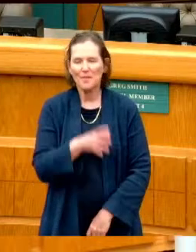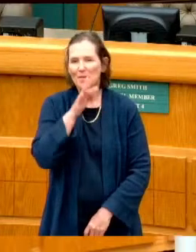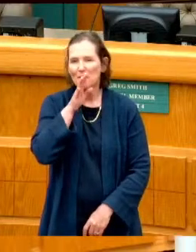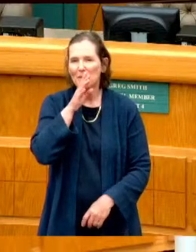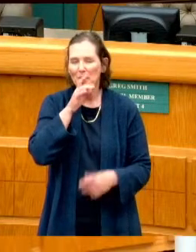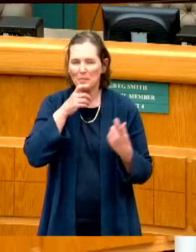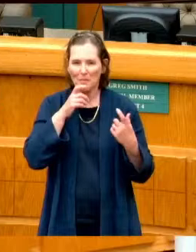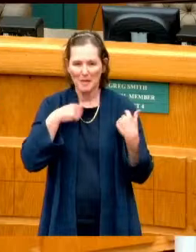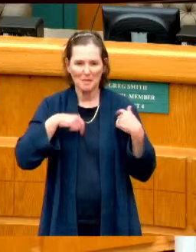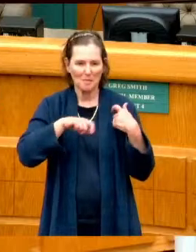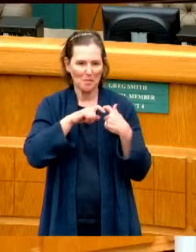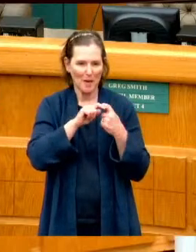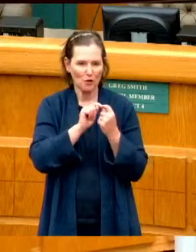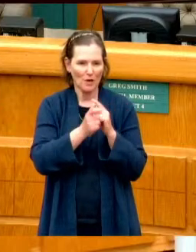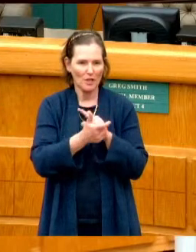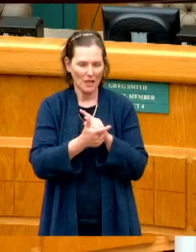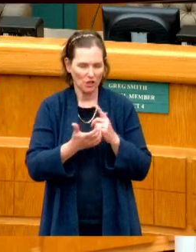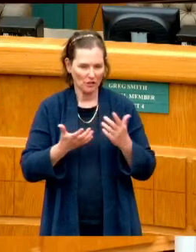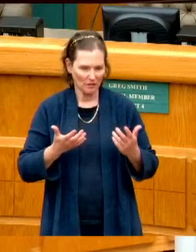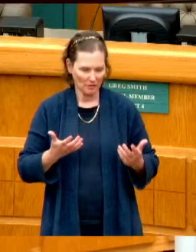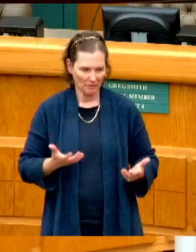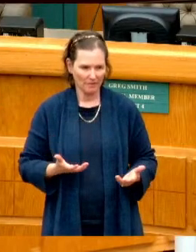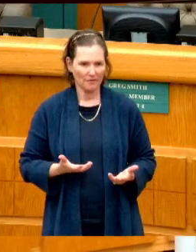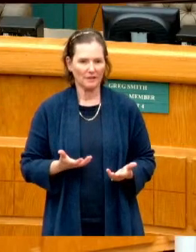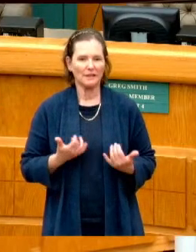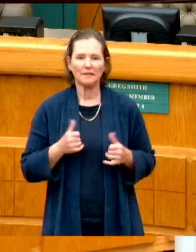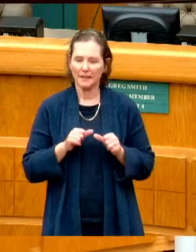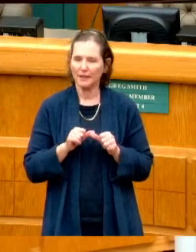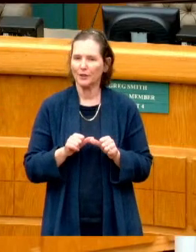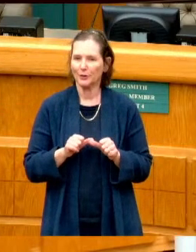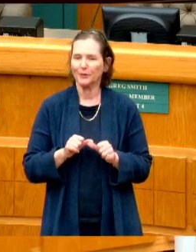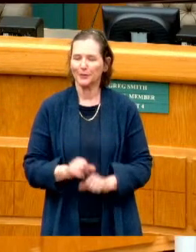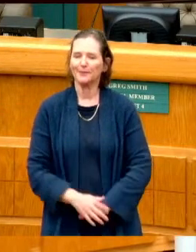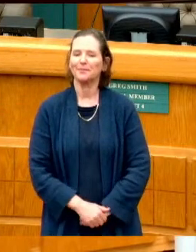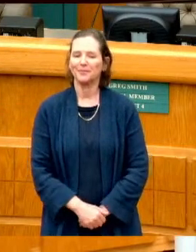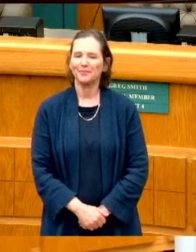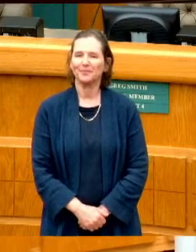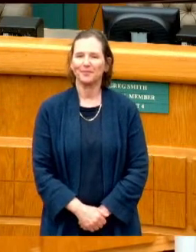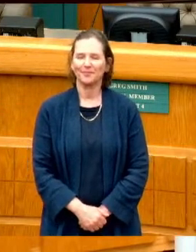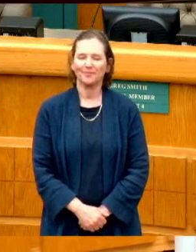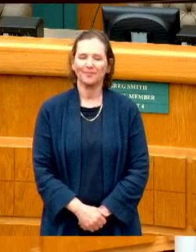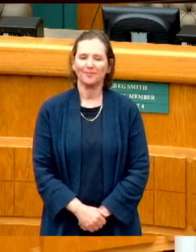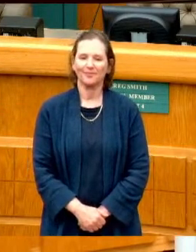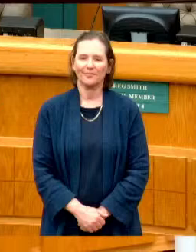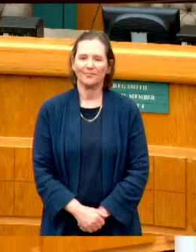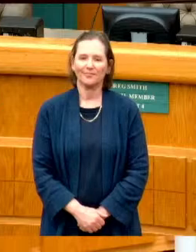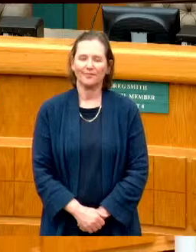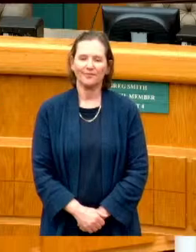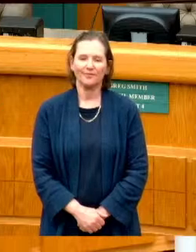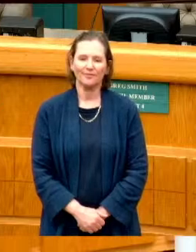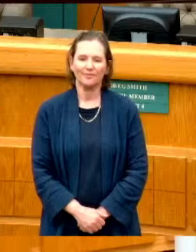años. Para registrarse, puede registrarse en línea utilizando el formulario en la dirección